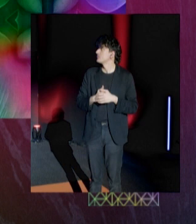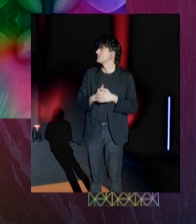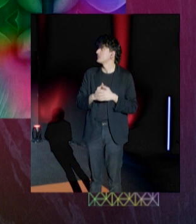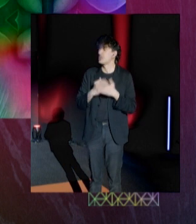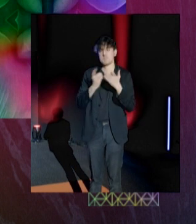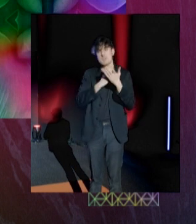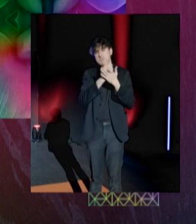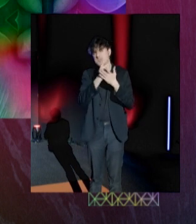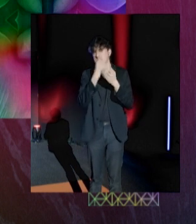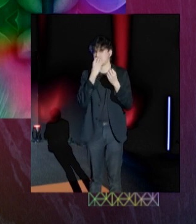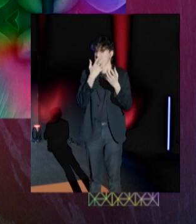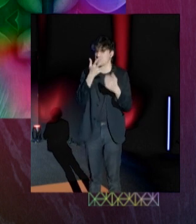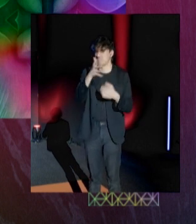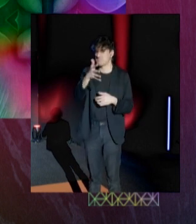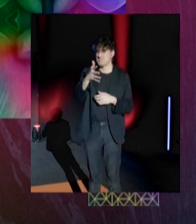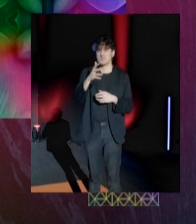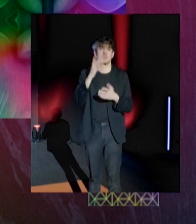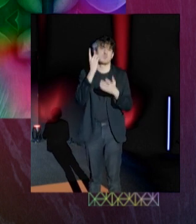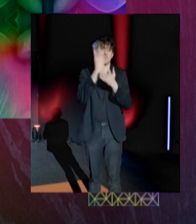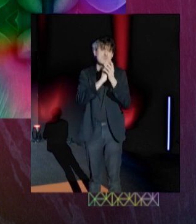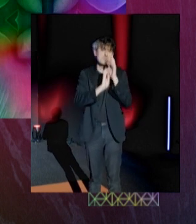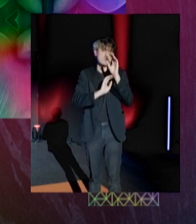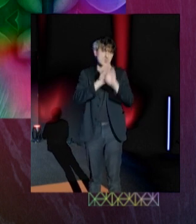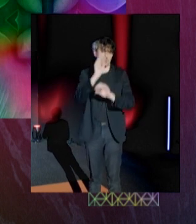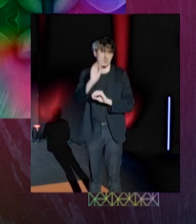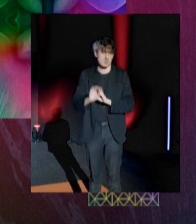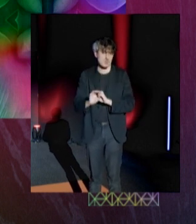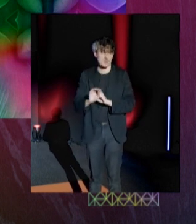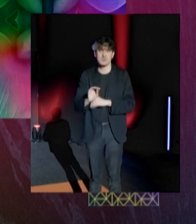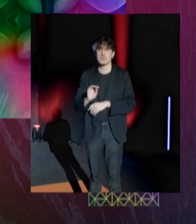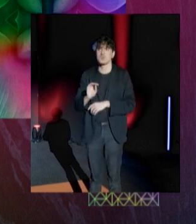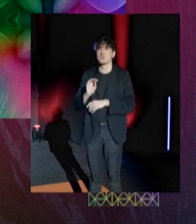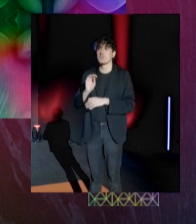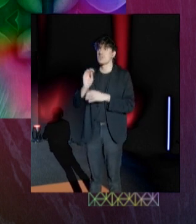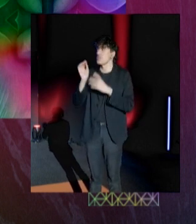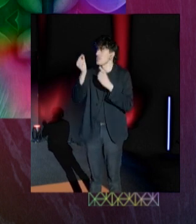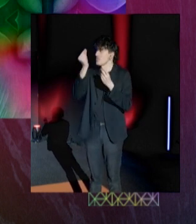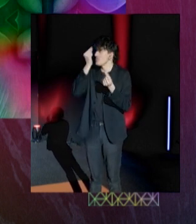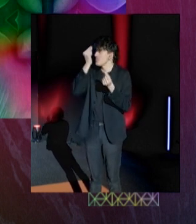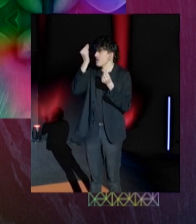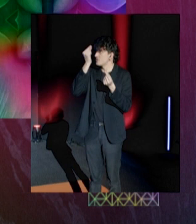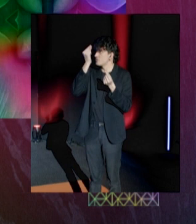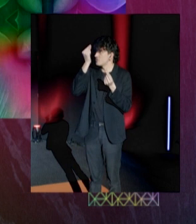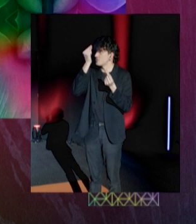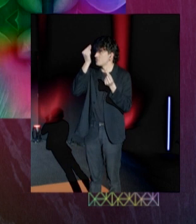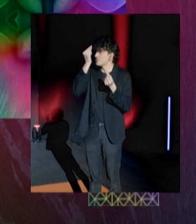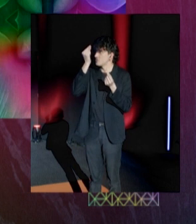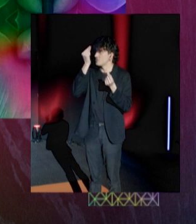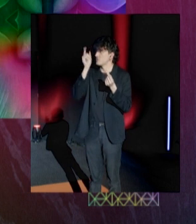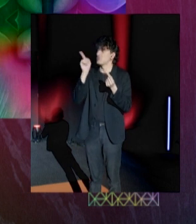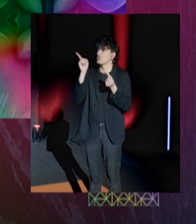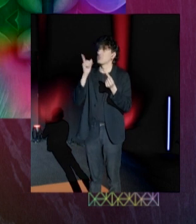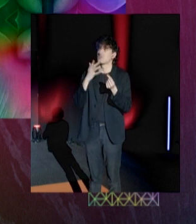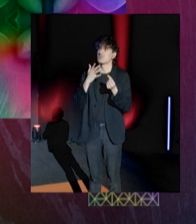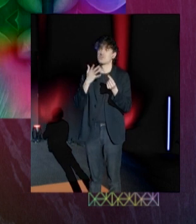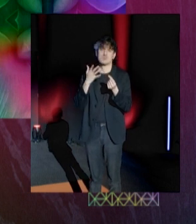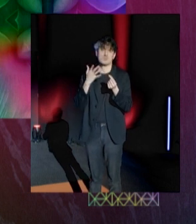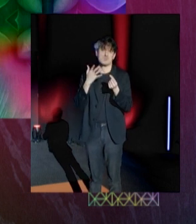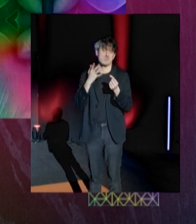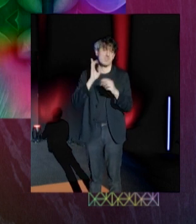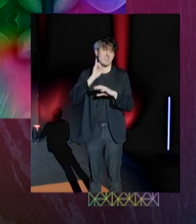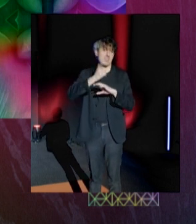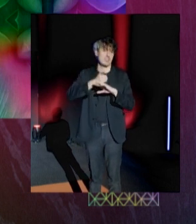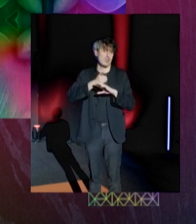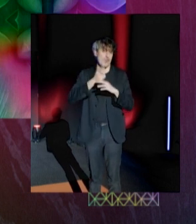lo hacía muy bien y le volví a preguntar el hablar con los datos Y esto nuestro estimado director financiero que está por